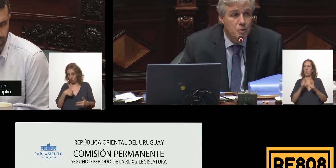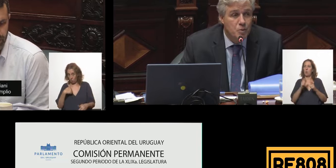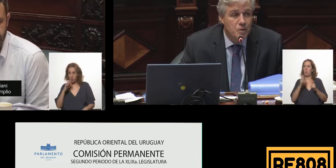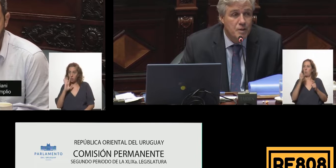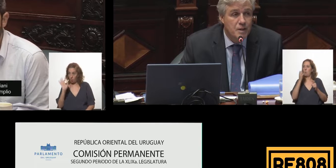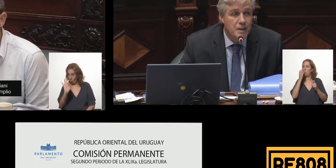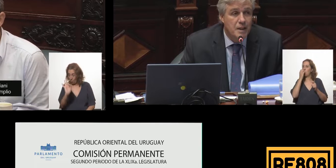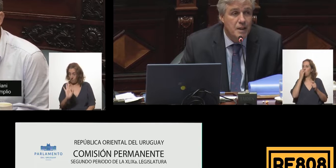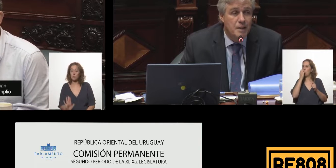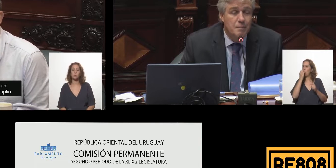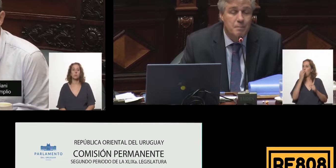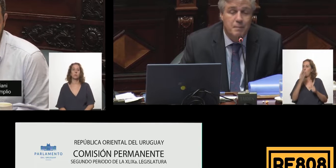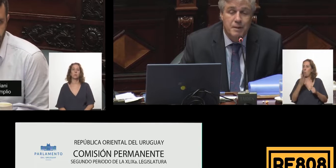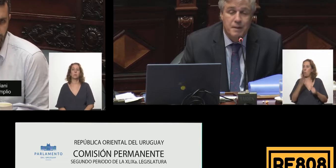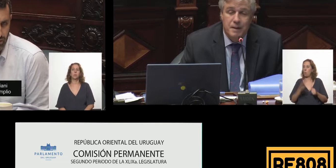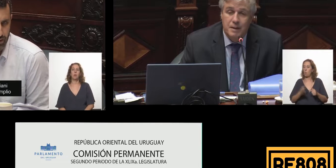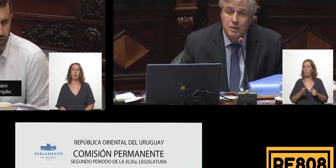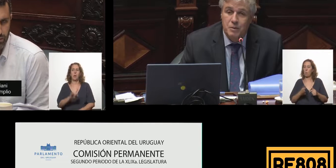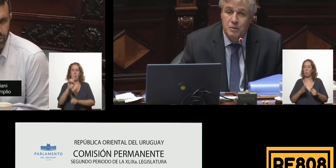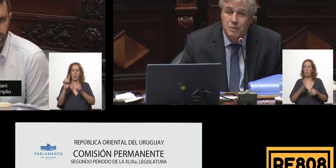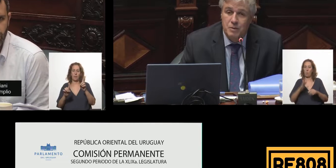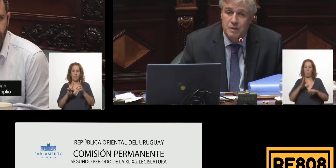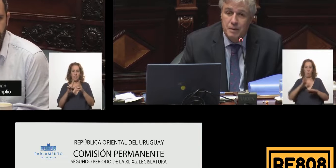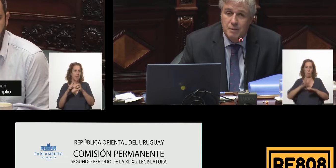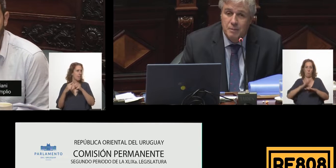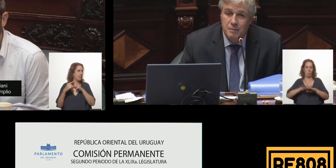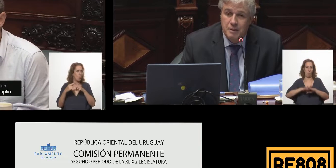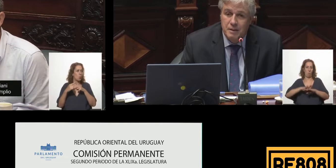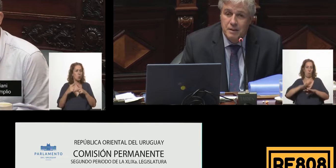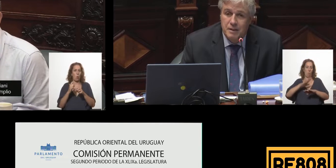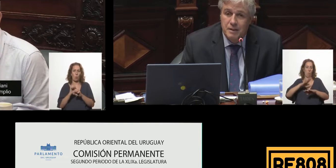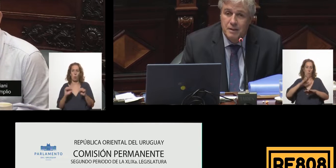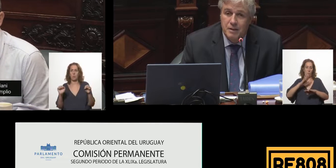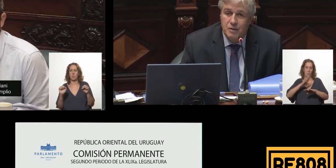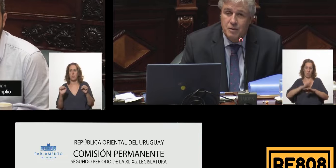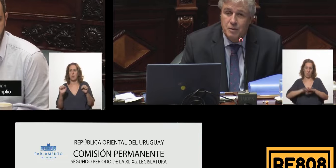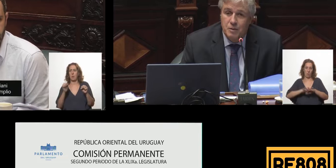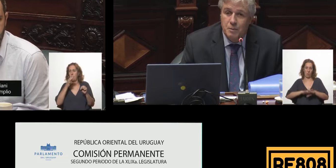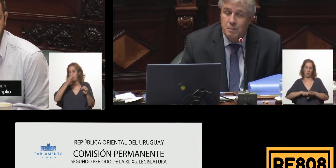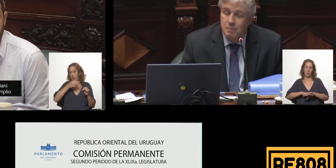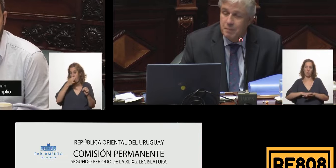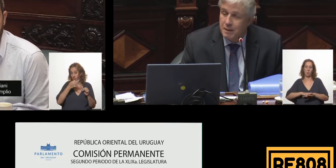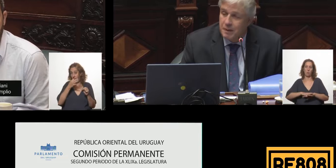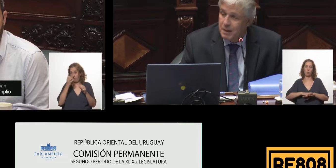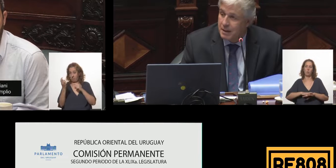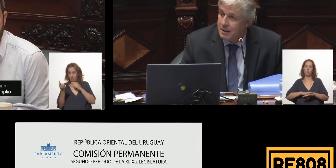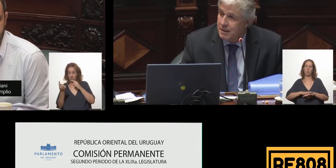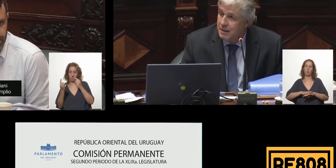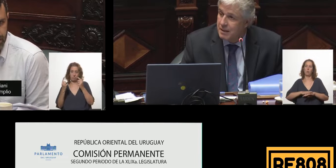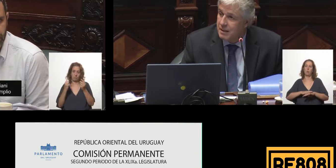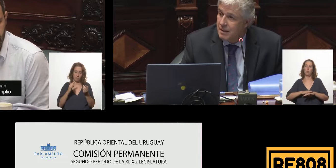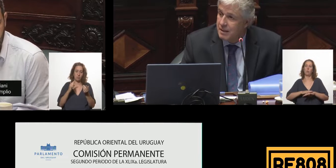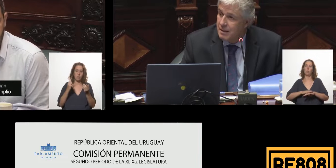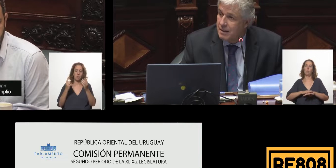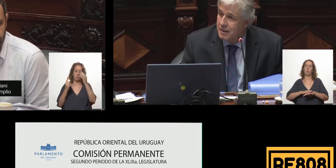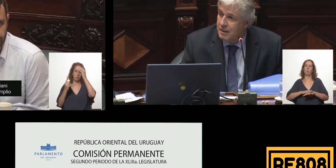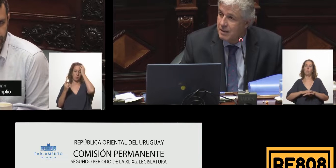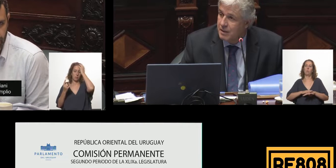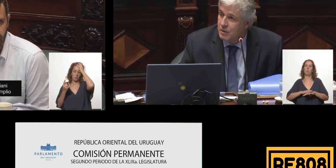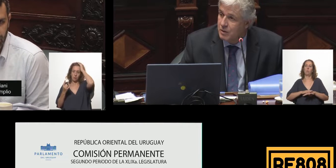disculpas al canciller, porque a veces en el fragor de la discusión uno puede tener palabras más fuertes o menos más hirientes.